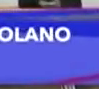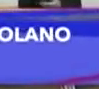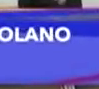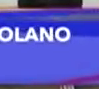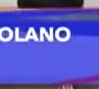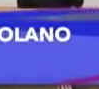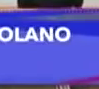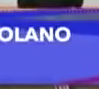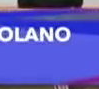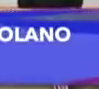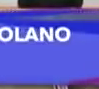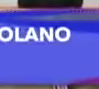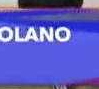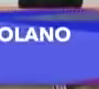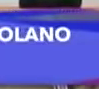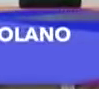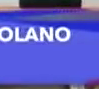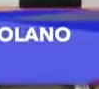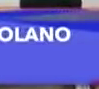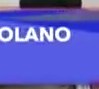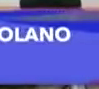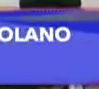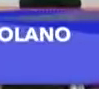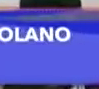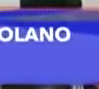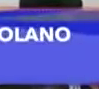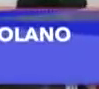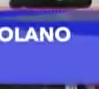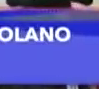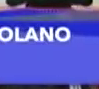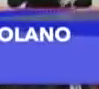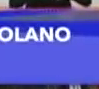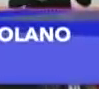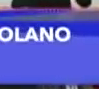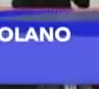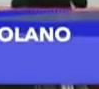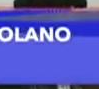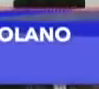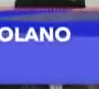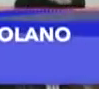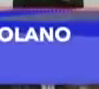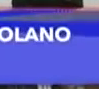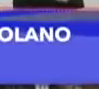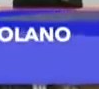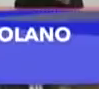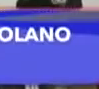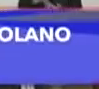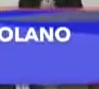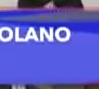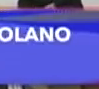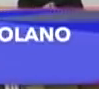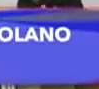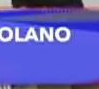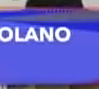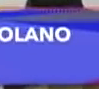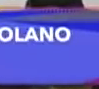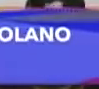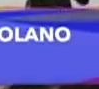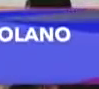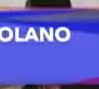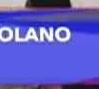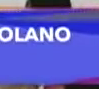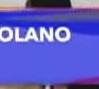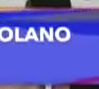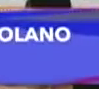sonriente siempre activo siempre en revolución fruto pensar en grande actuar en